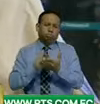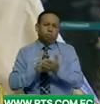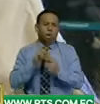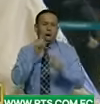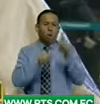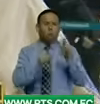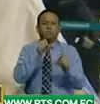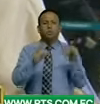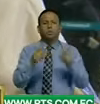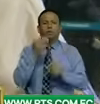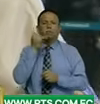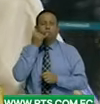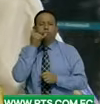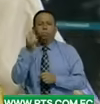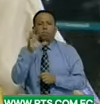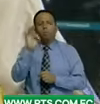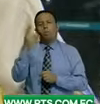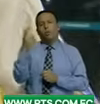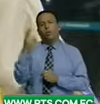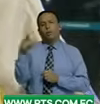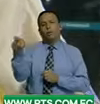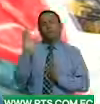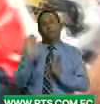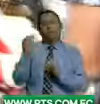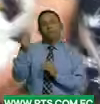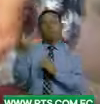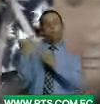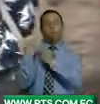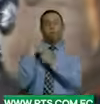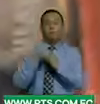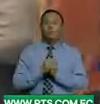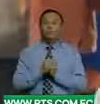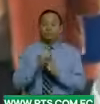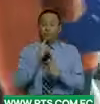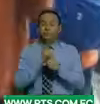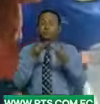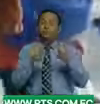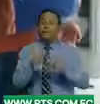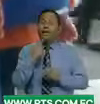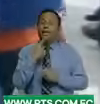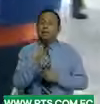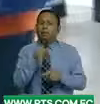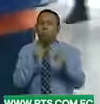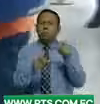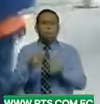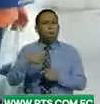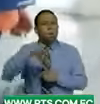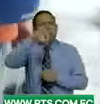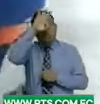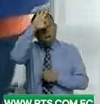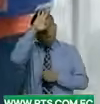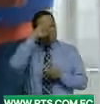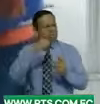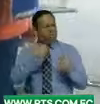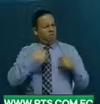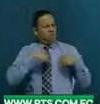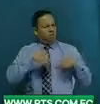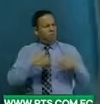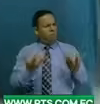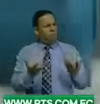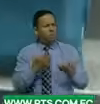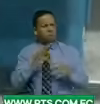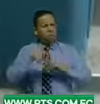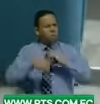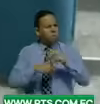ECU 911, que esos datos maneja la zona 8. Asimismo, resaltan que desconocían la existencia de estas historias,